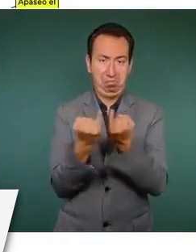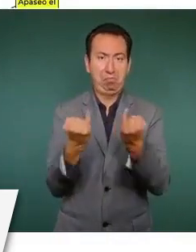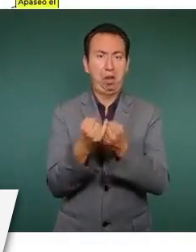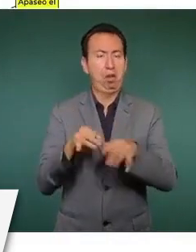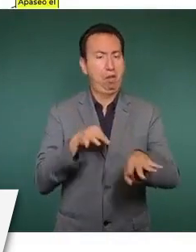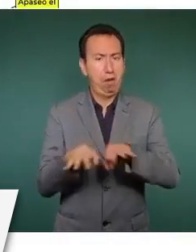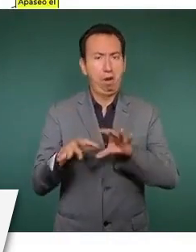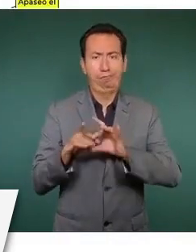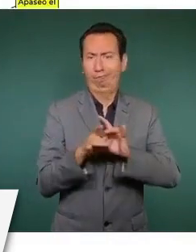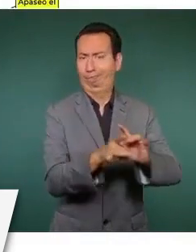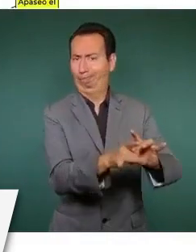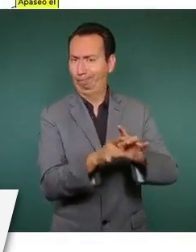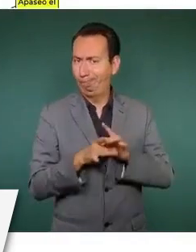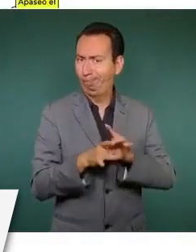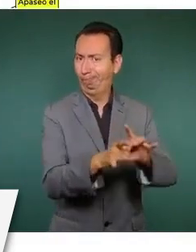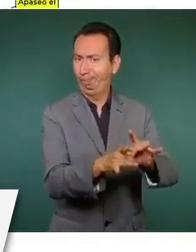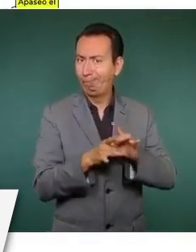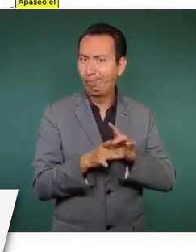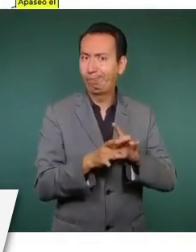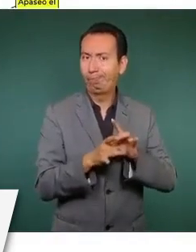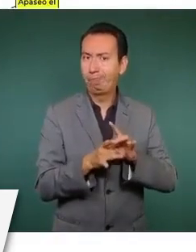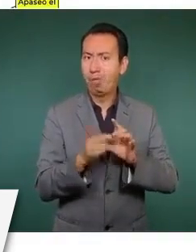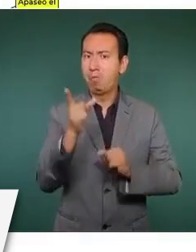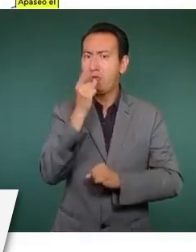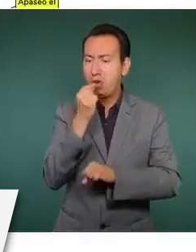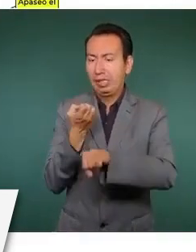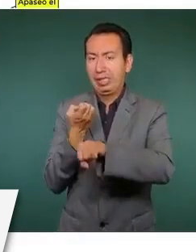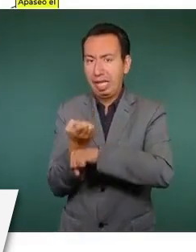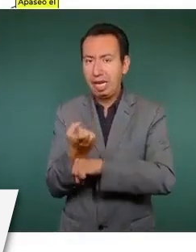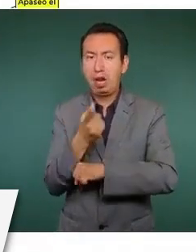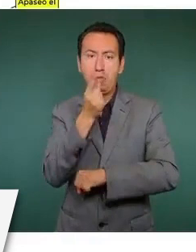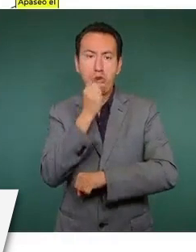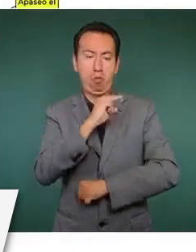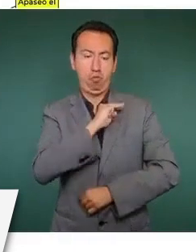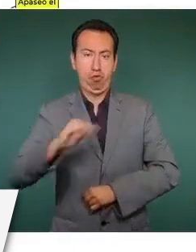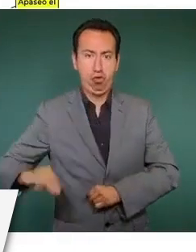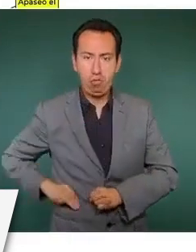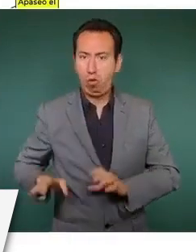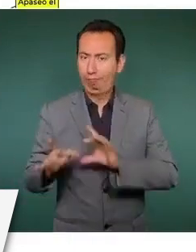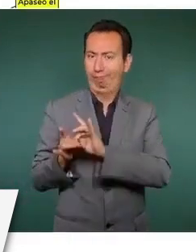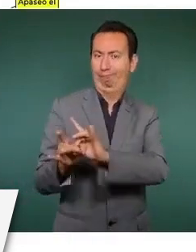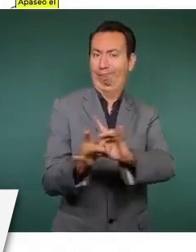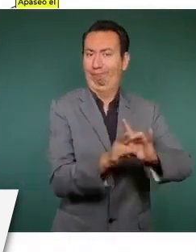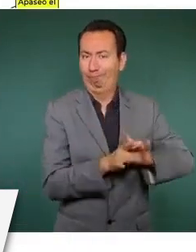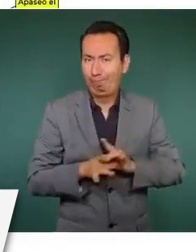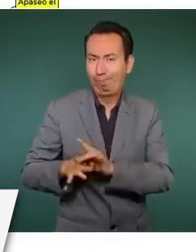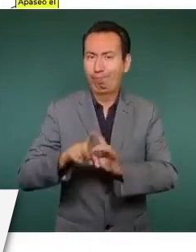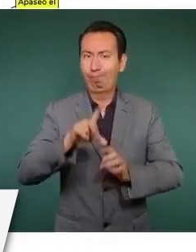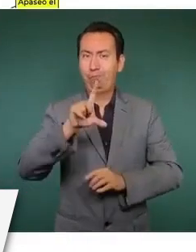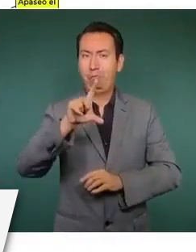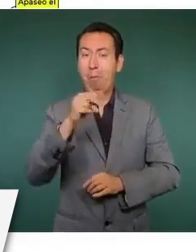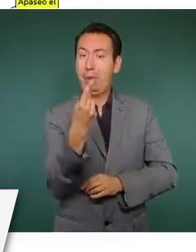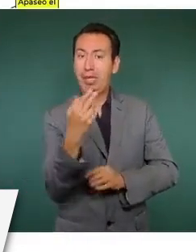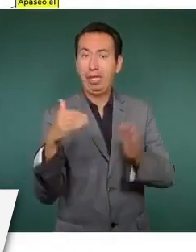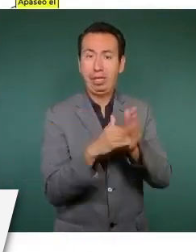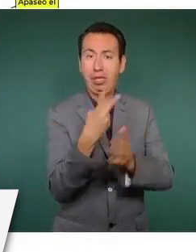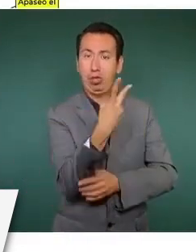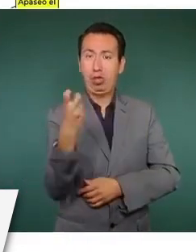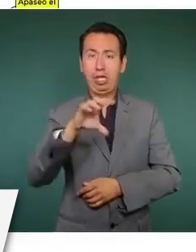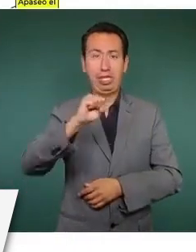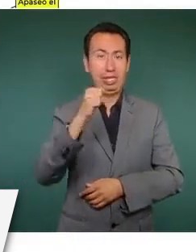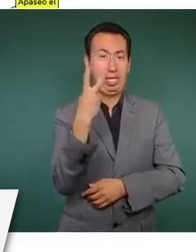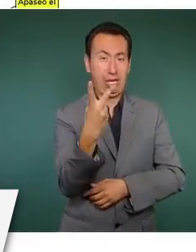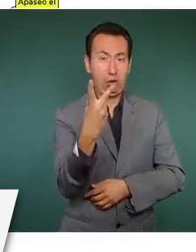trabajando de forma coordinada con la Policía Estatal y la Policía Municipal, haciendo un total de